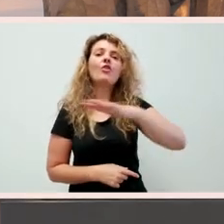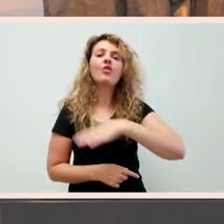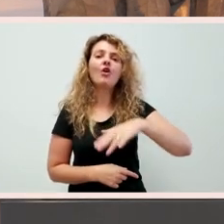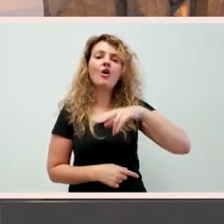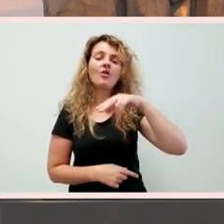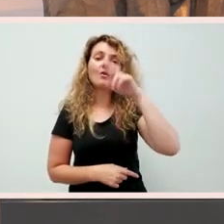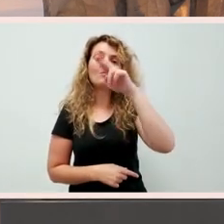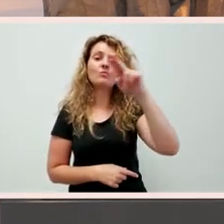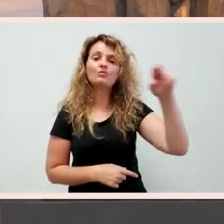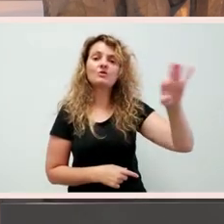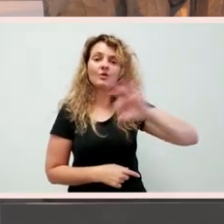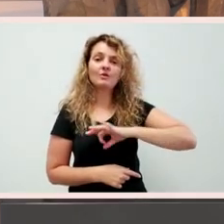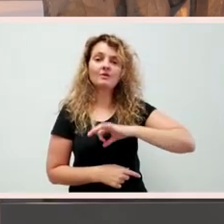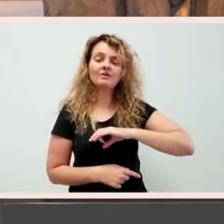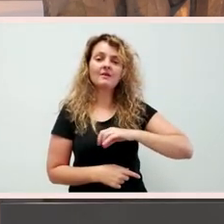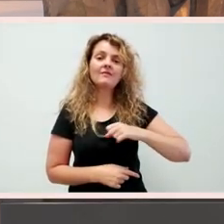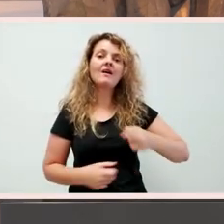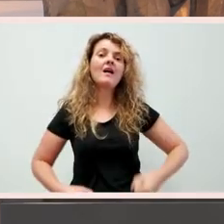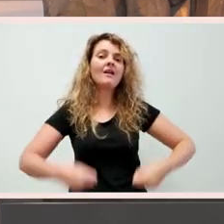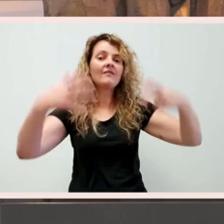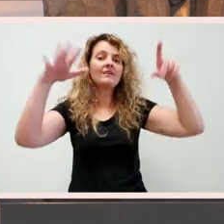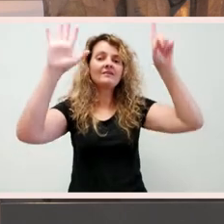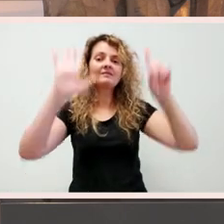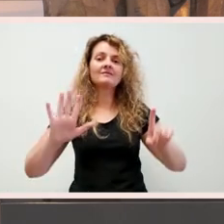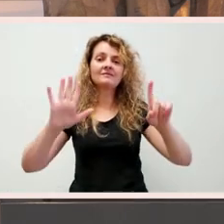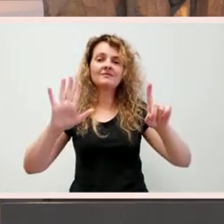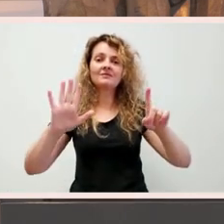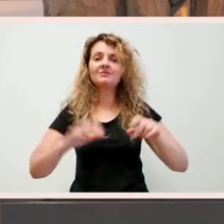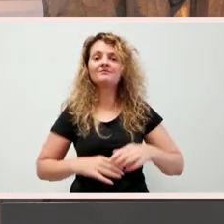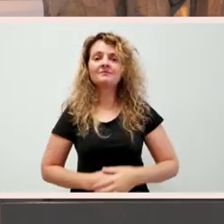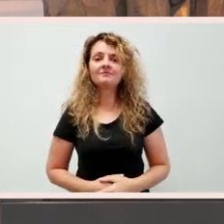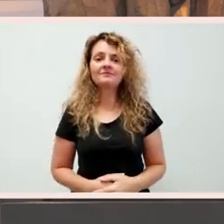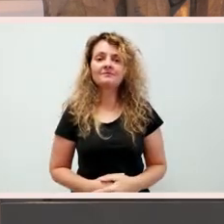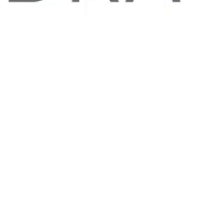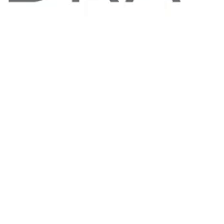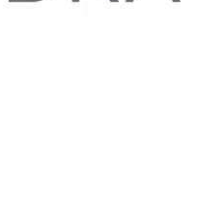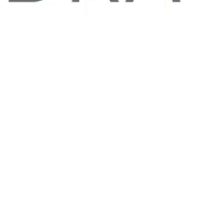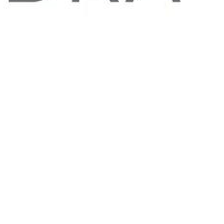unha sala que se atopa no terceiro andar do 6º edificio do Museo de Pontevedra.